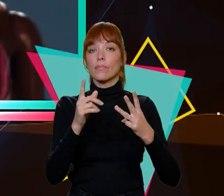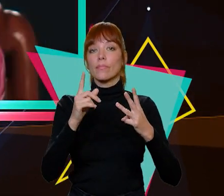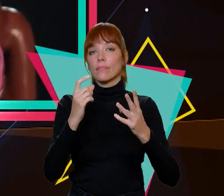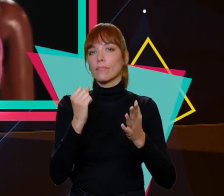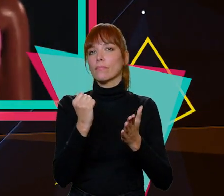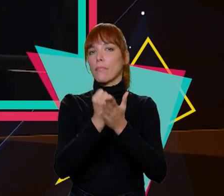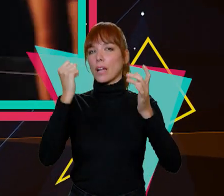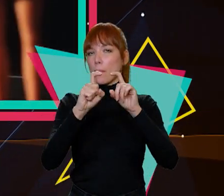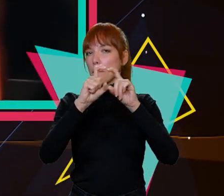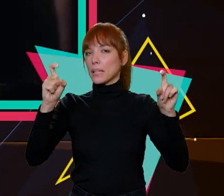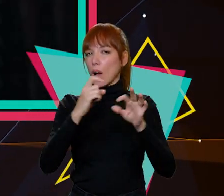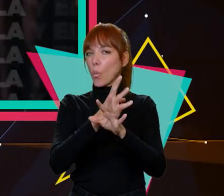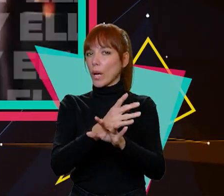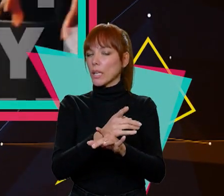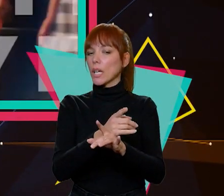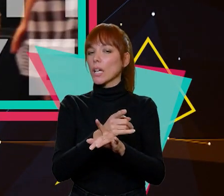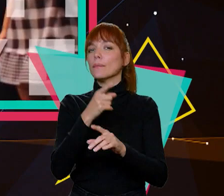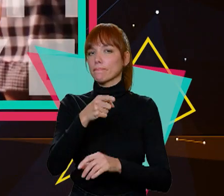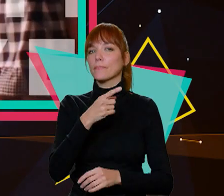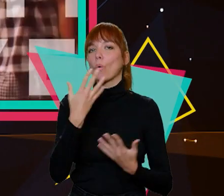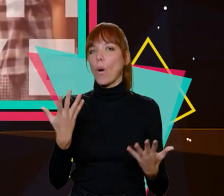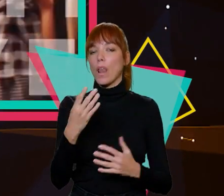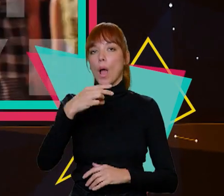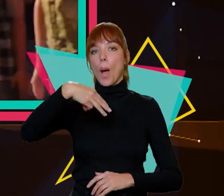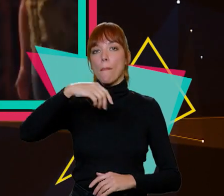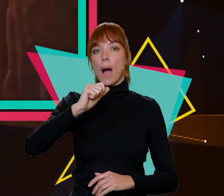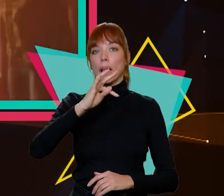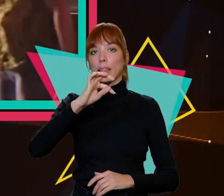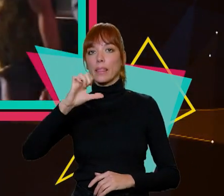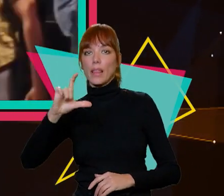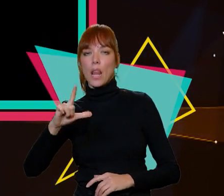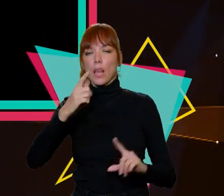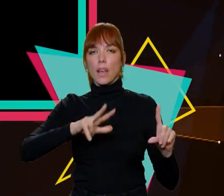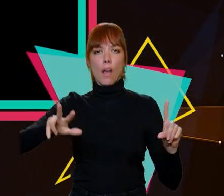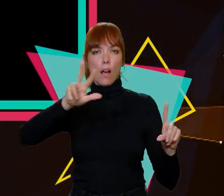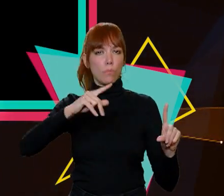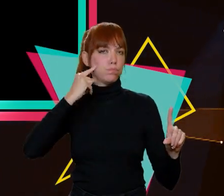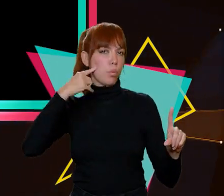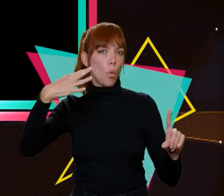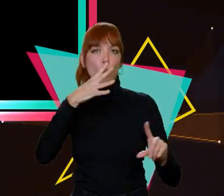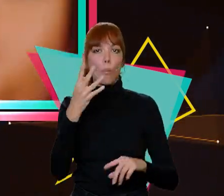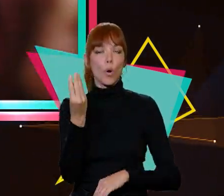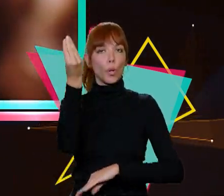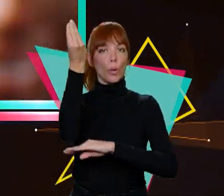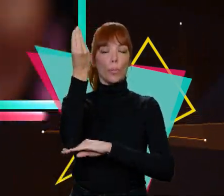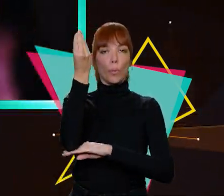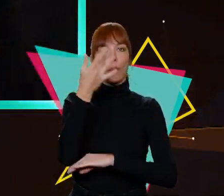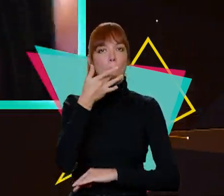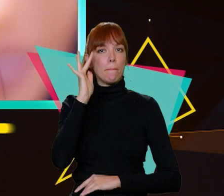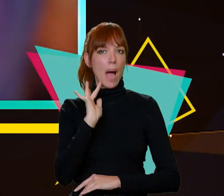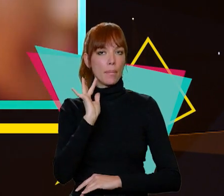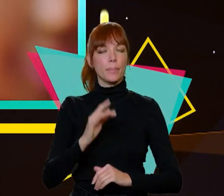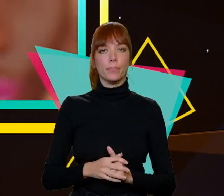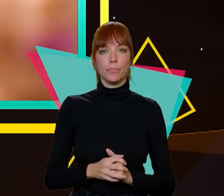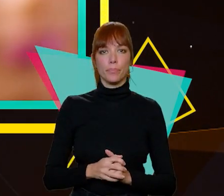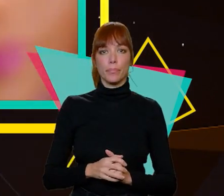Otra empresa de juguetes que también apuesta por la inclusión es Mattel, la multinacional que es famosa por sus muñecas Barbie.